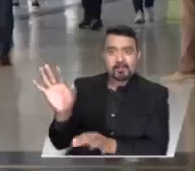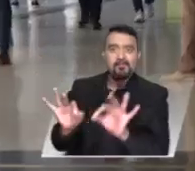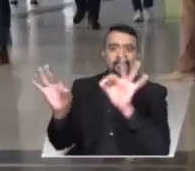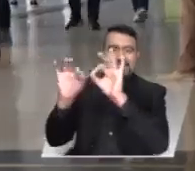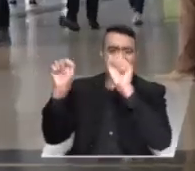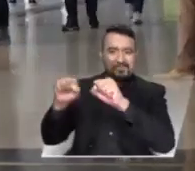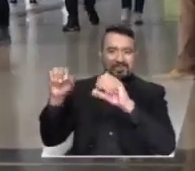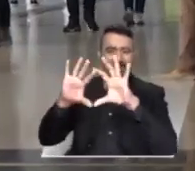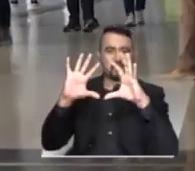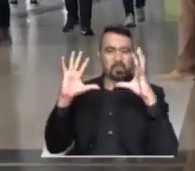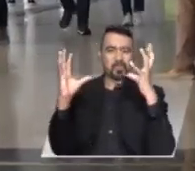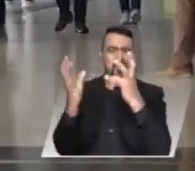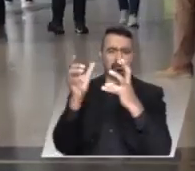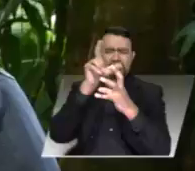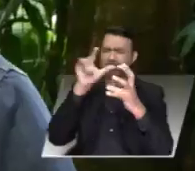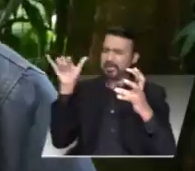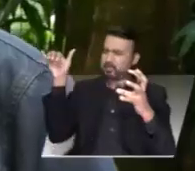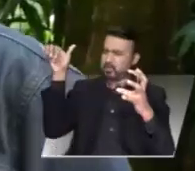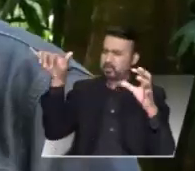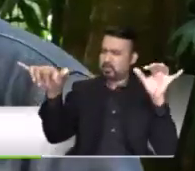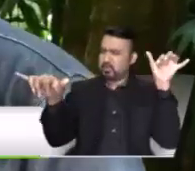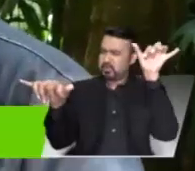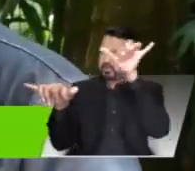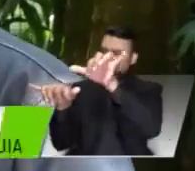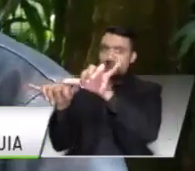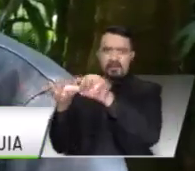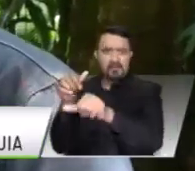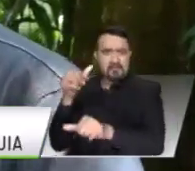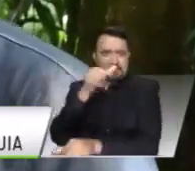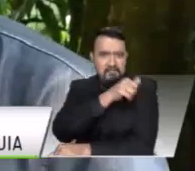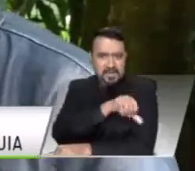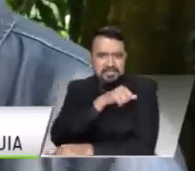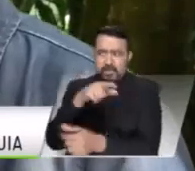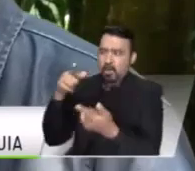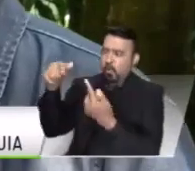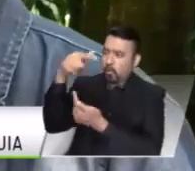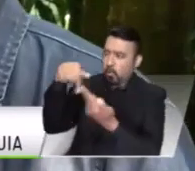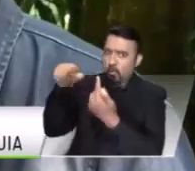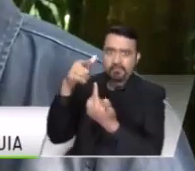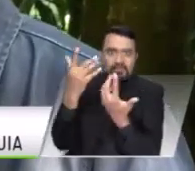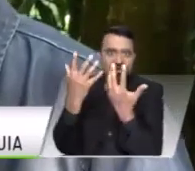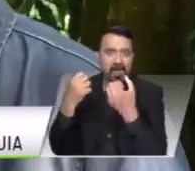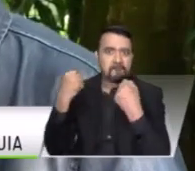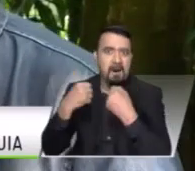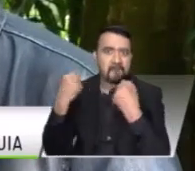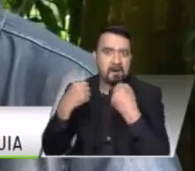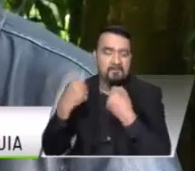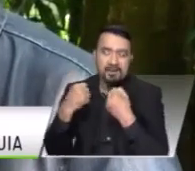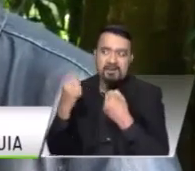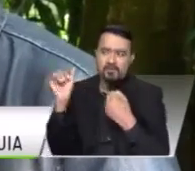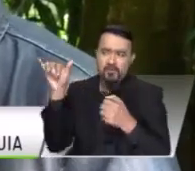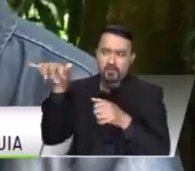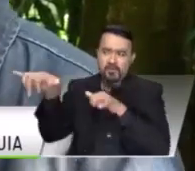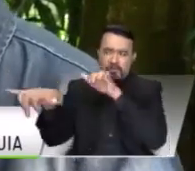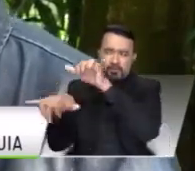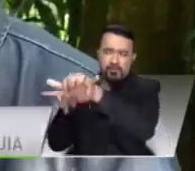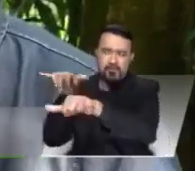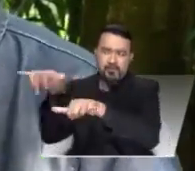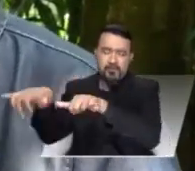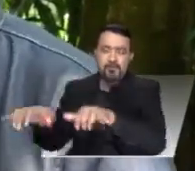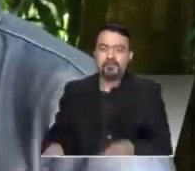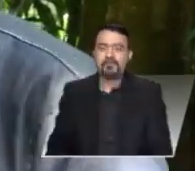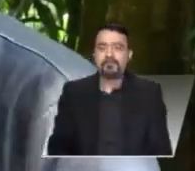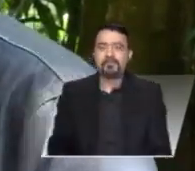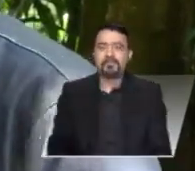mundial del comercio y el turismo. Parte de lo que estamos discutiendo es cómo Río Negro es estratégico en relación con Tocumen